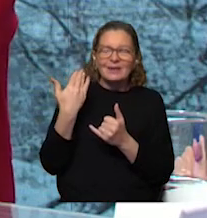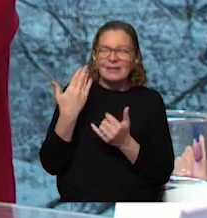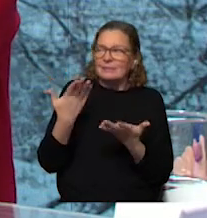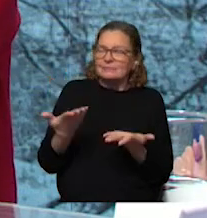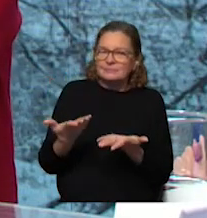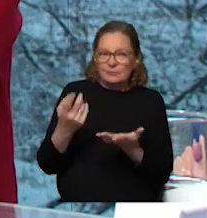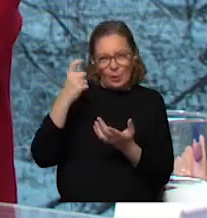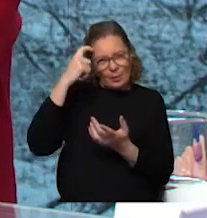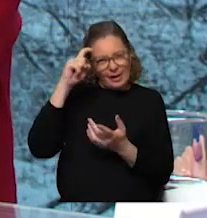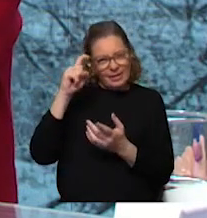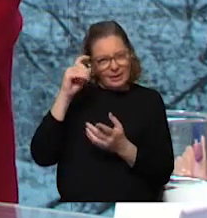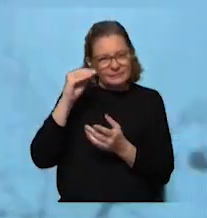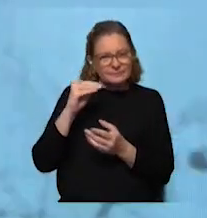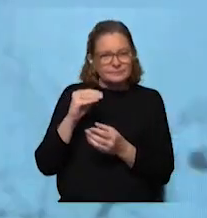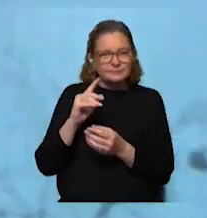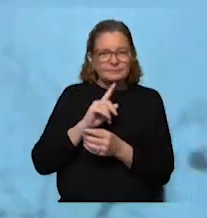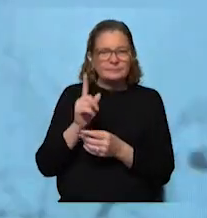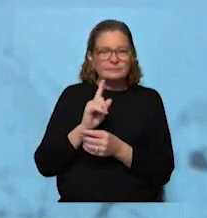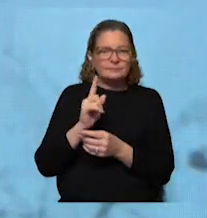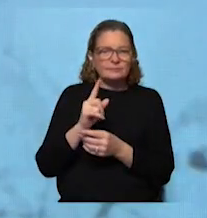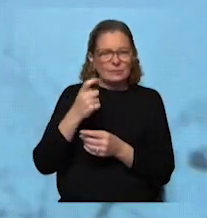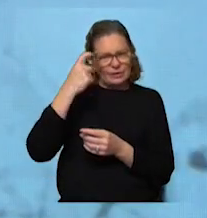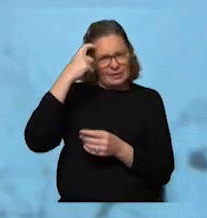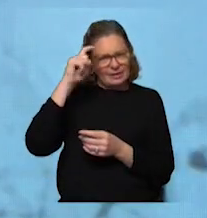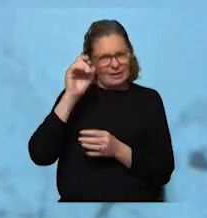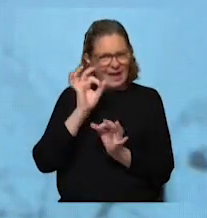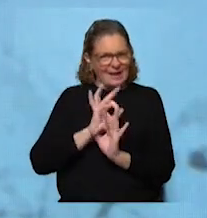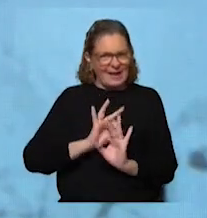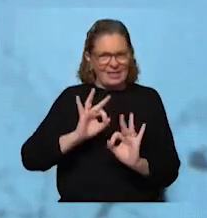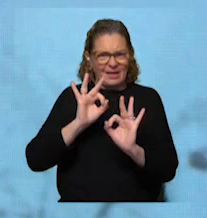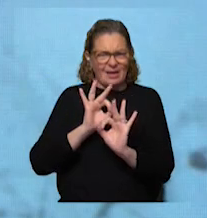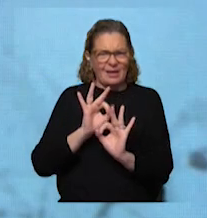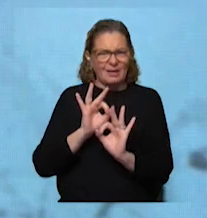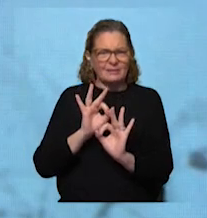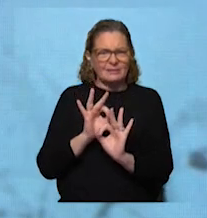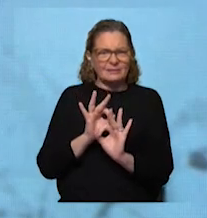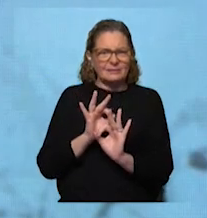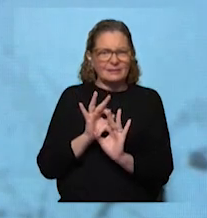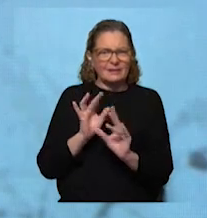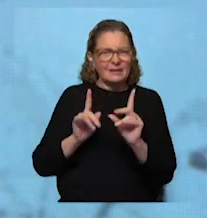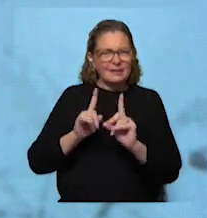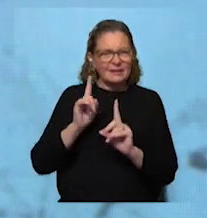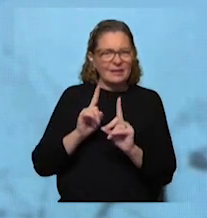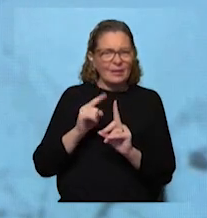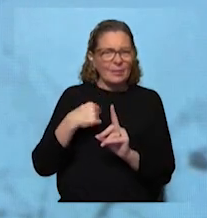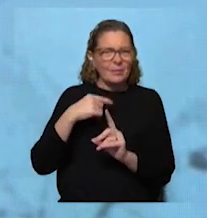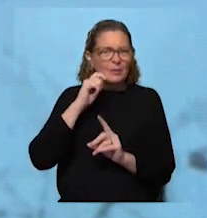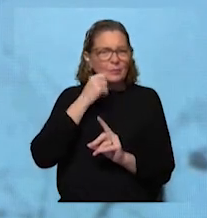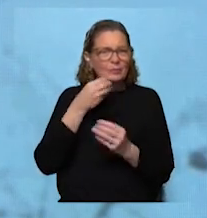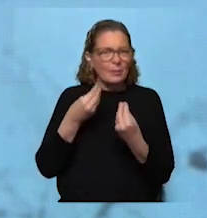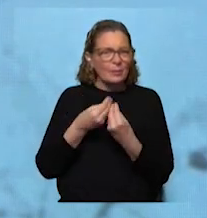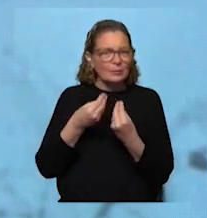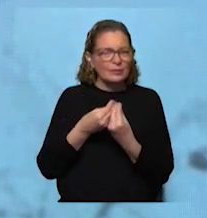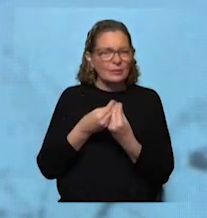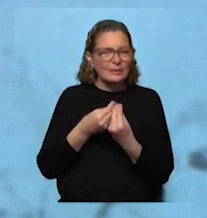una idea Armada no no tenía idea para nada es como que eso es algo que a mí me gusta mucho porque